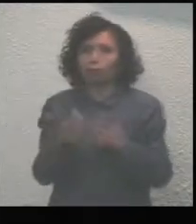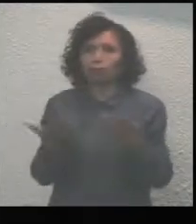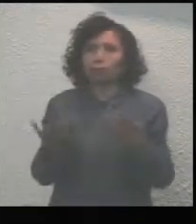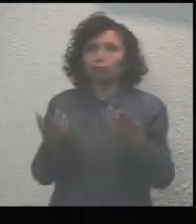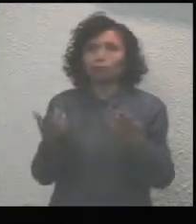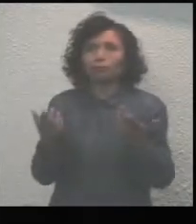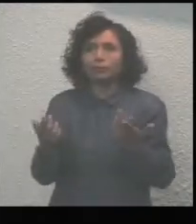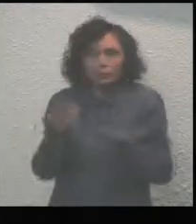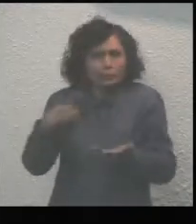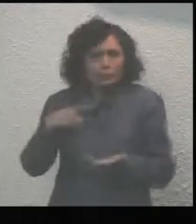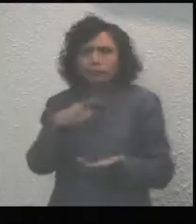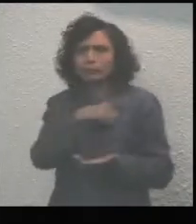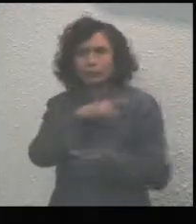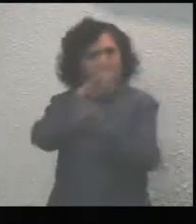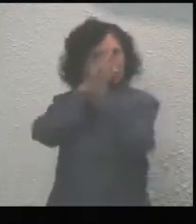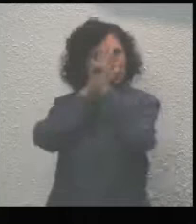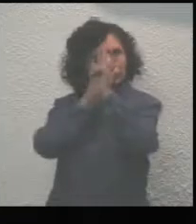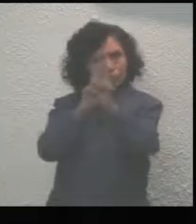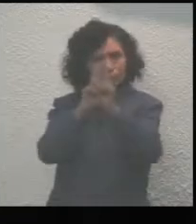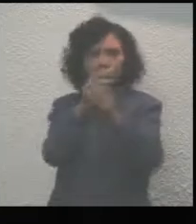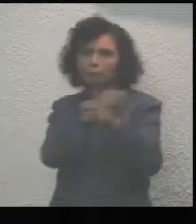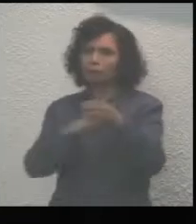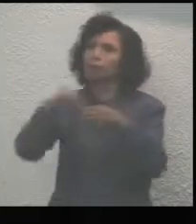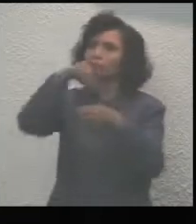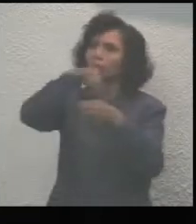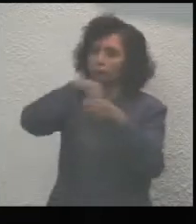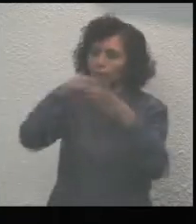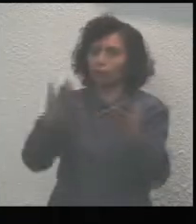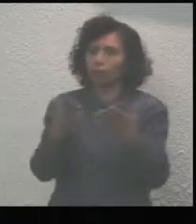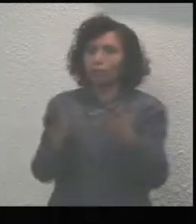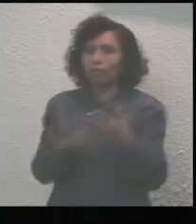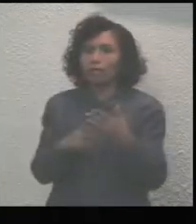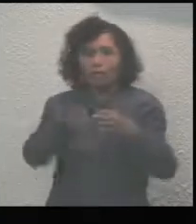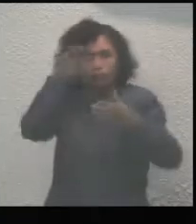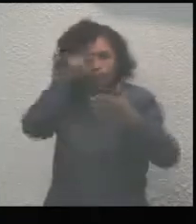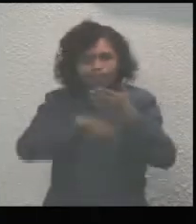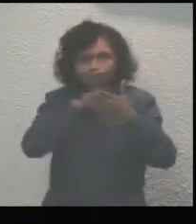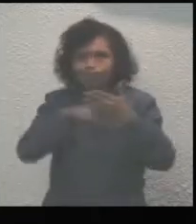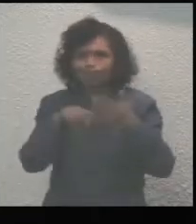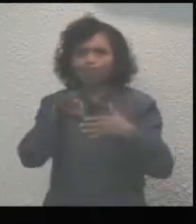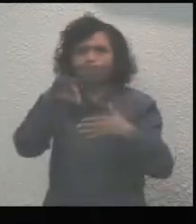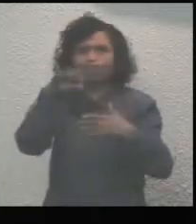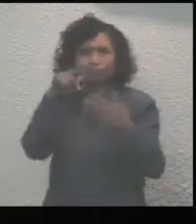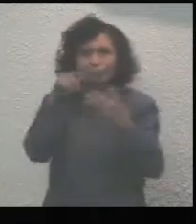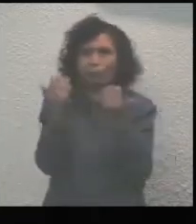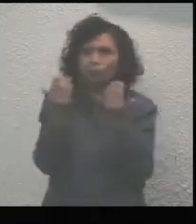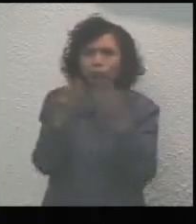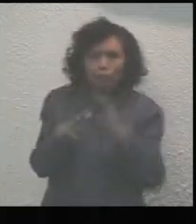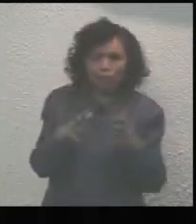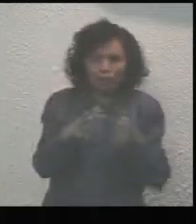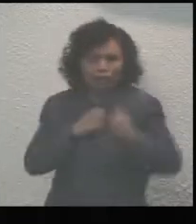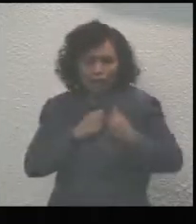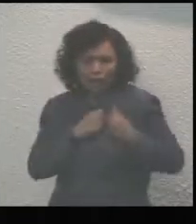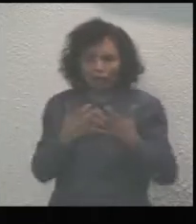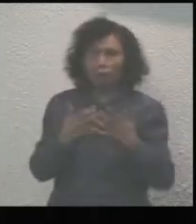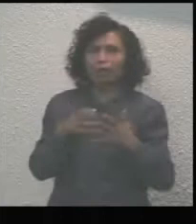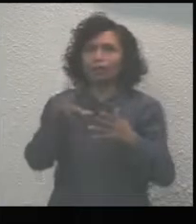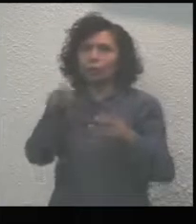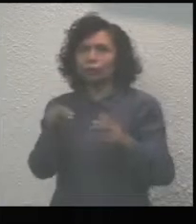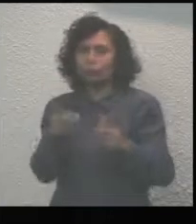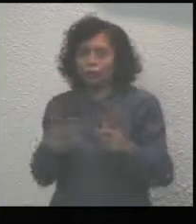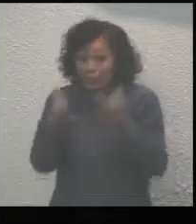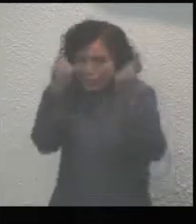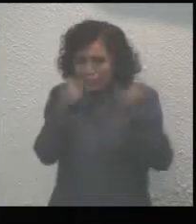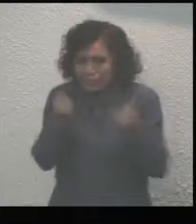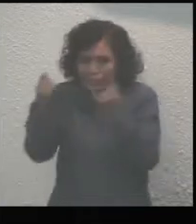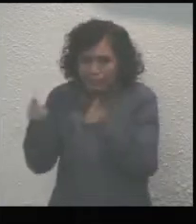expresiones deben ser respetadas e incluidas. La democracia no se encausa, no se posee, no se personaliza